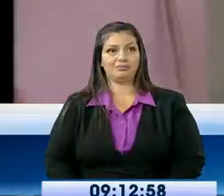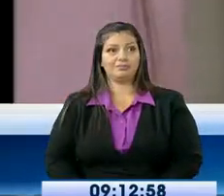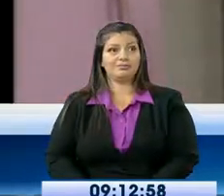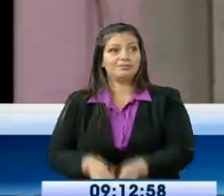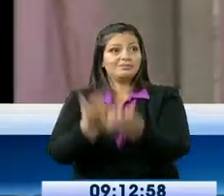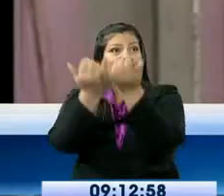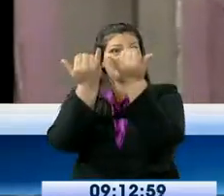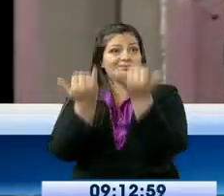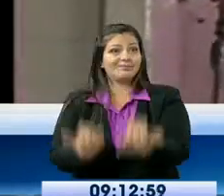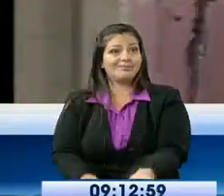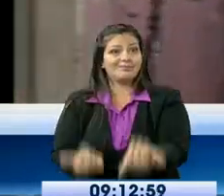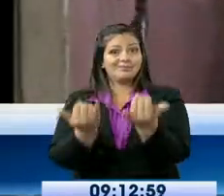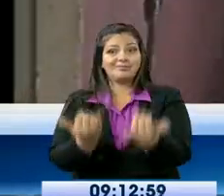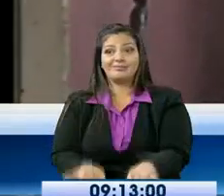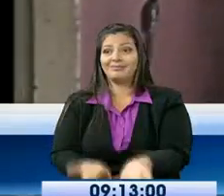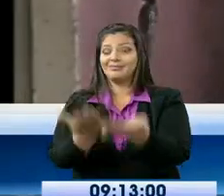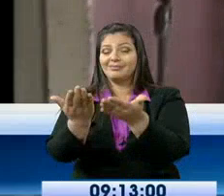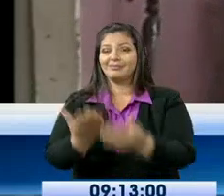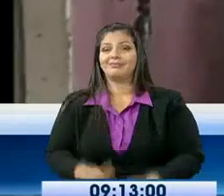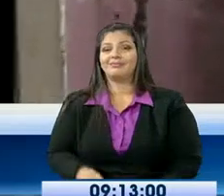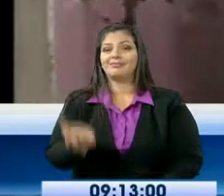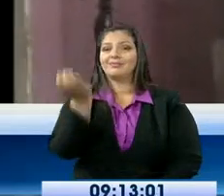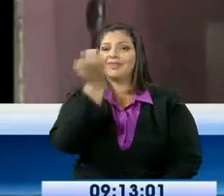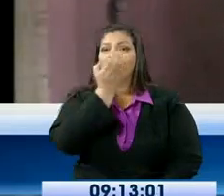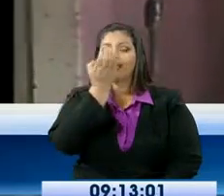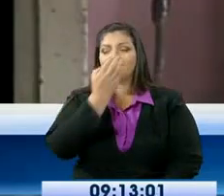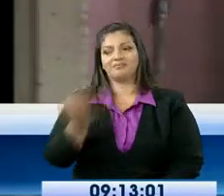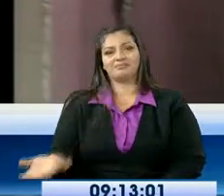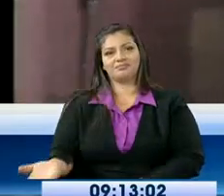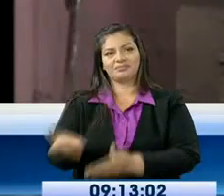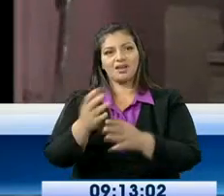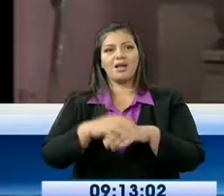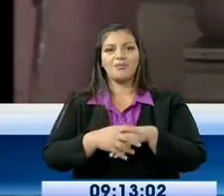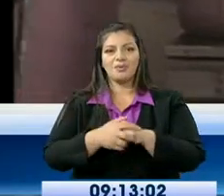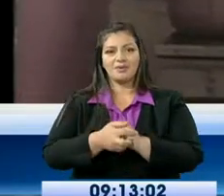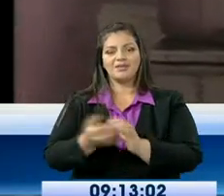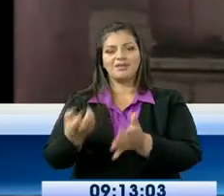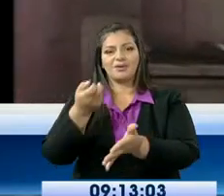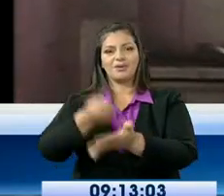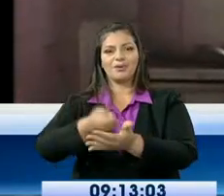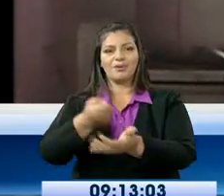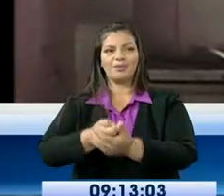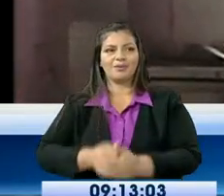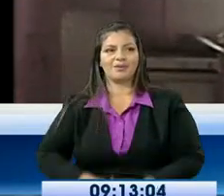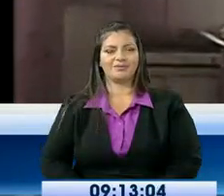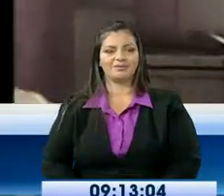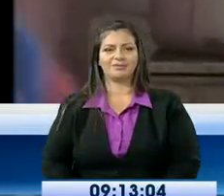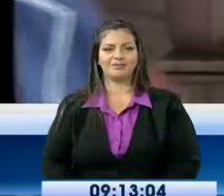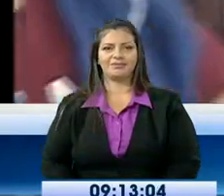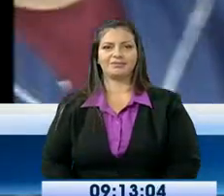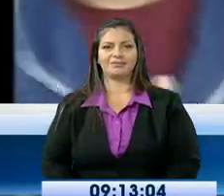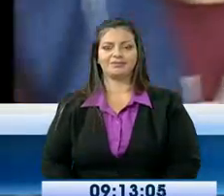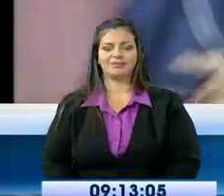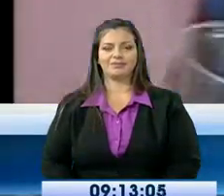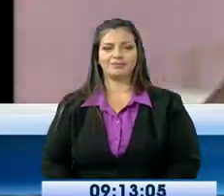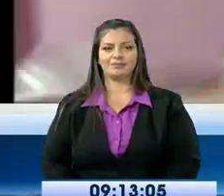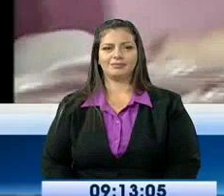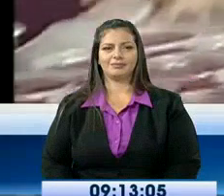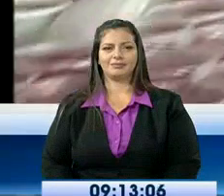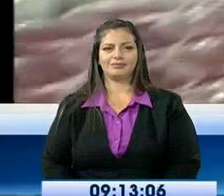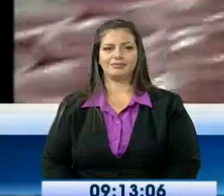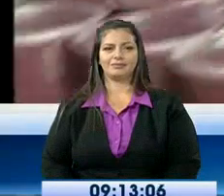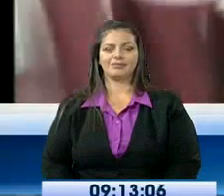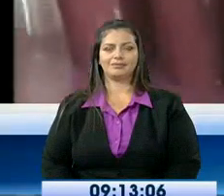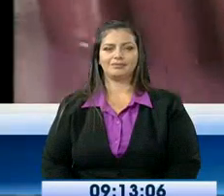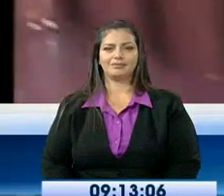se lleva sus vasitos calientes. Así que, la colada morada, si usted puede, cómprela,